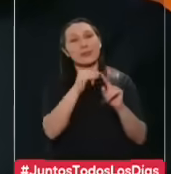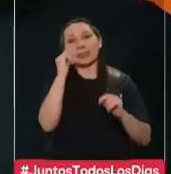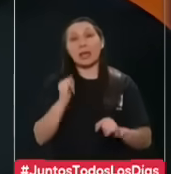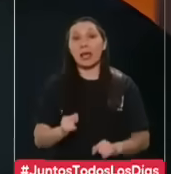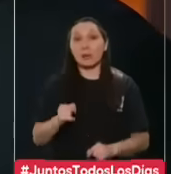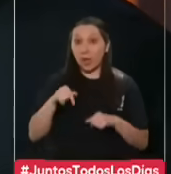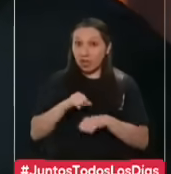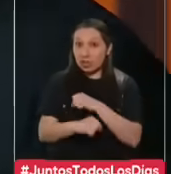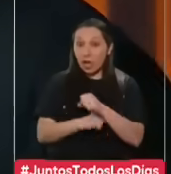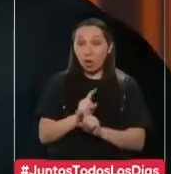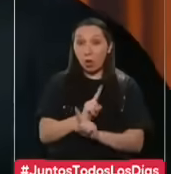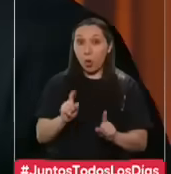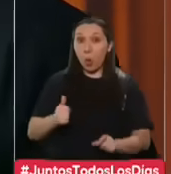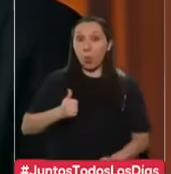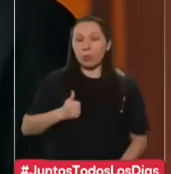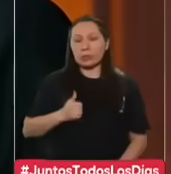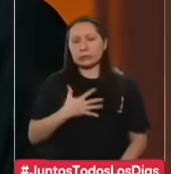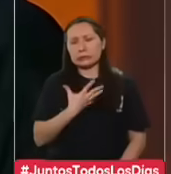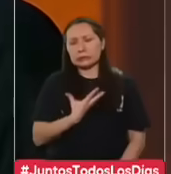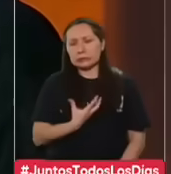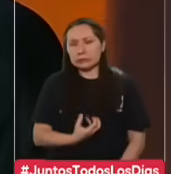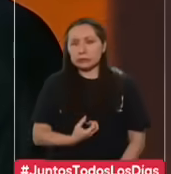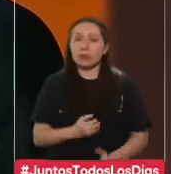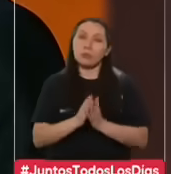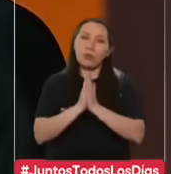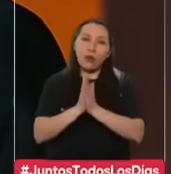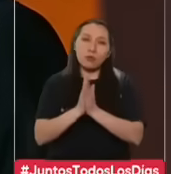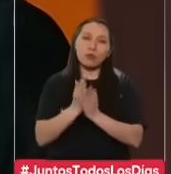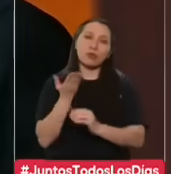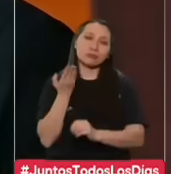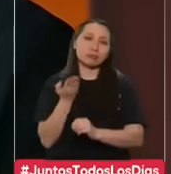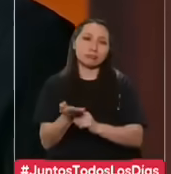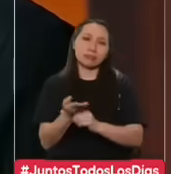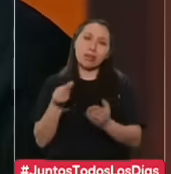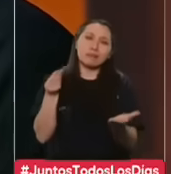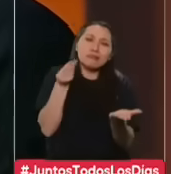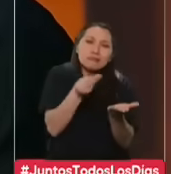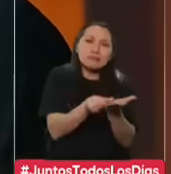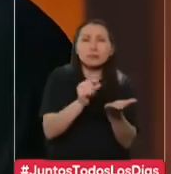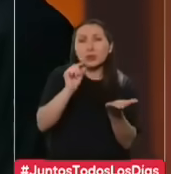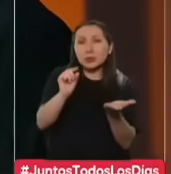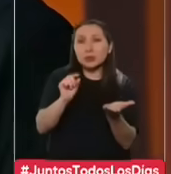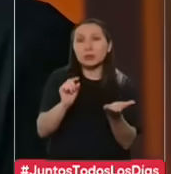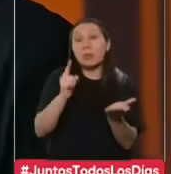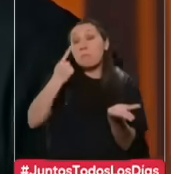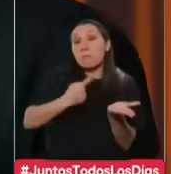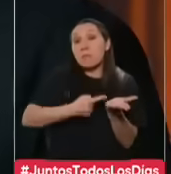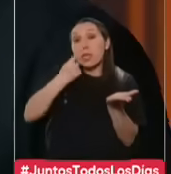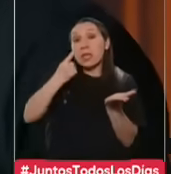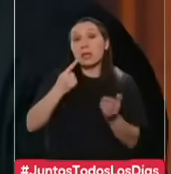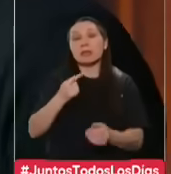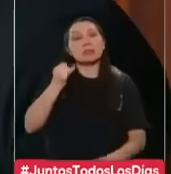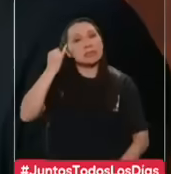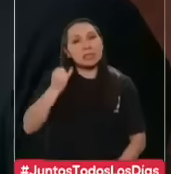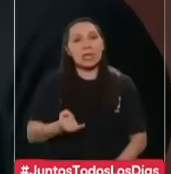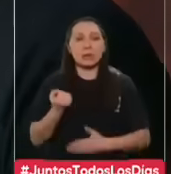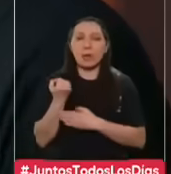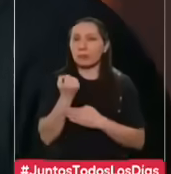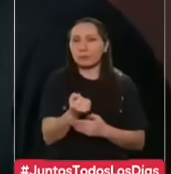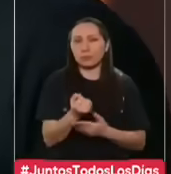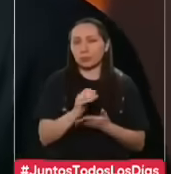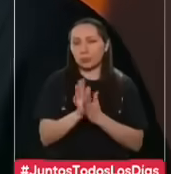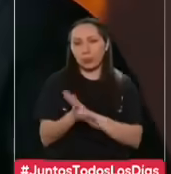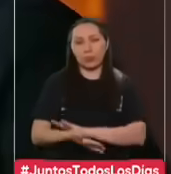llega. Entonces, que este año no se cumpla la meta, muy devastador. Entonces, por favor, aportar un granito de arena, aunque sea 1.000 pesos, siempre aporta.